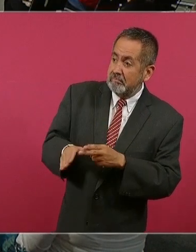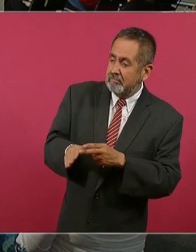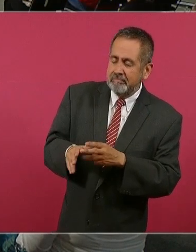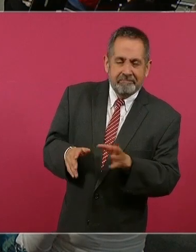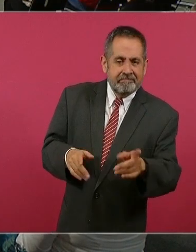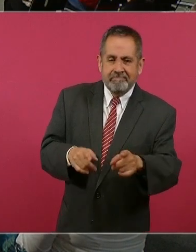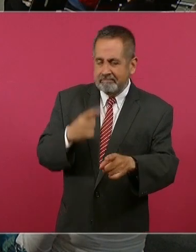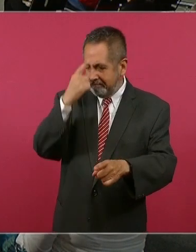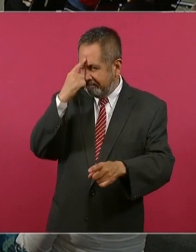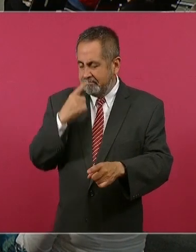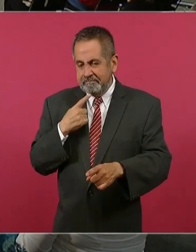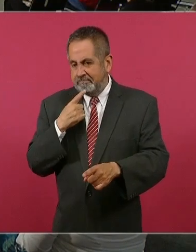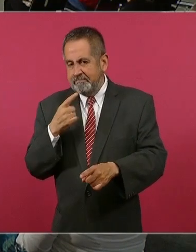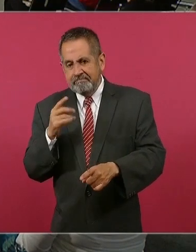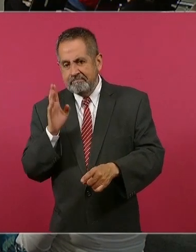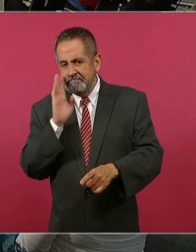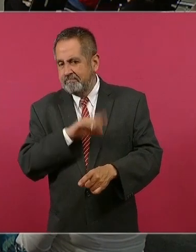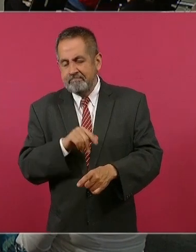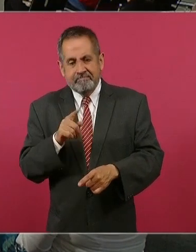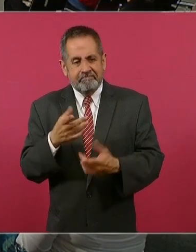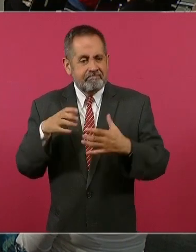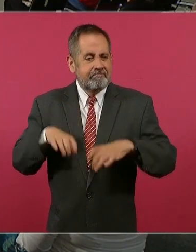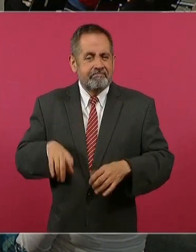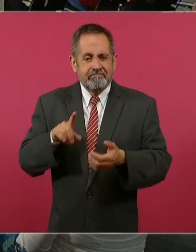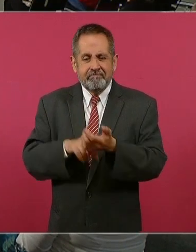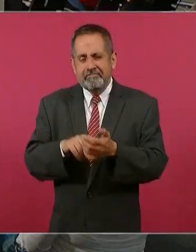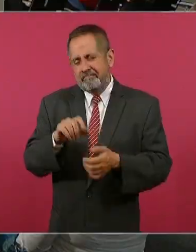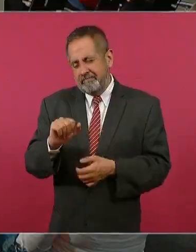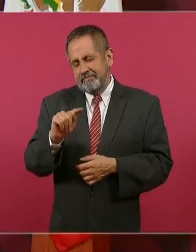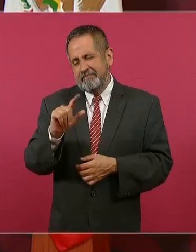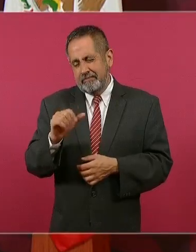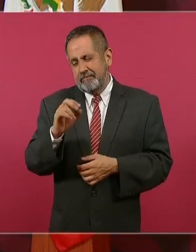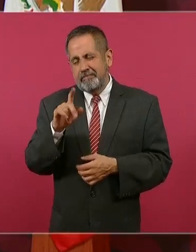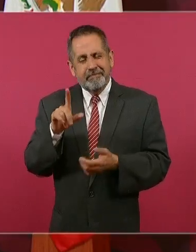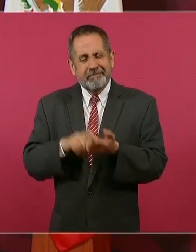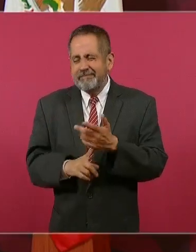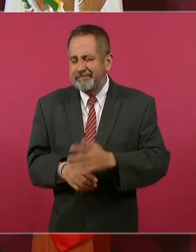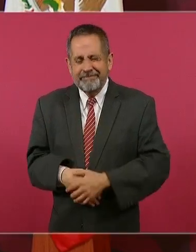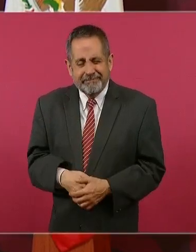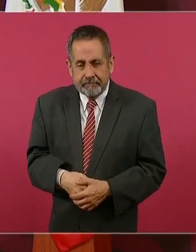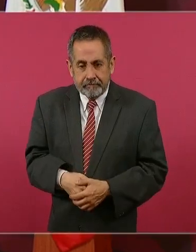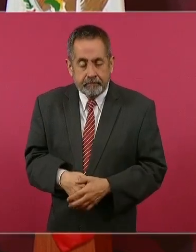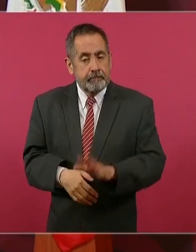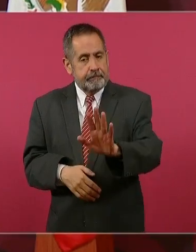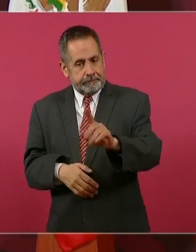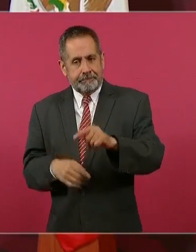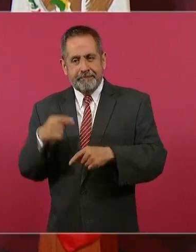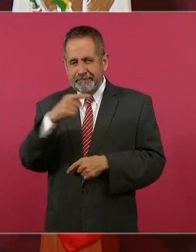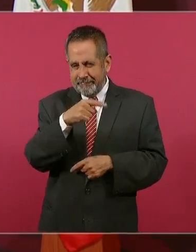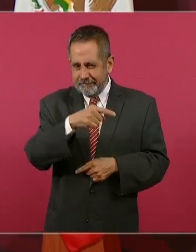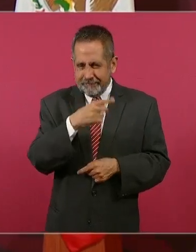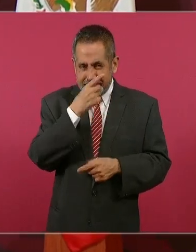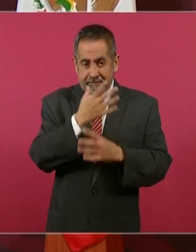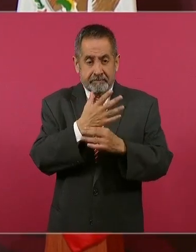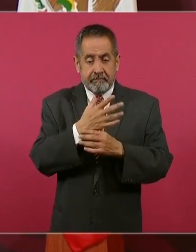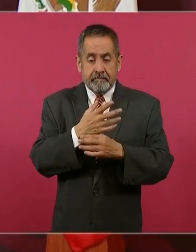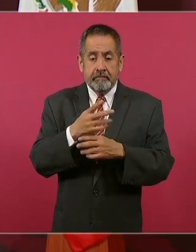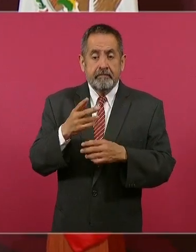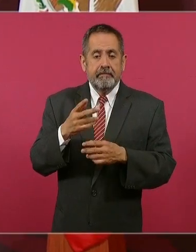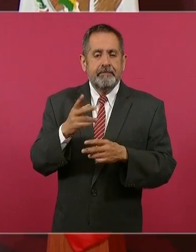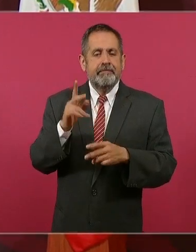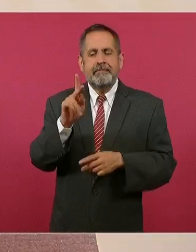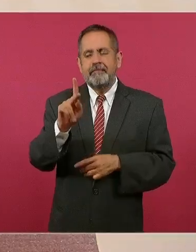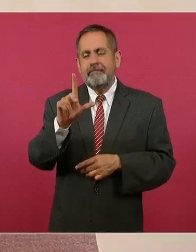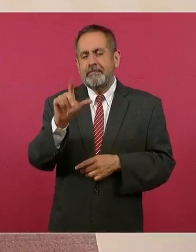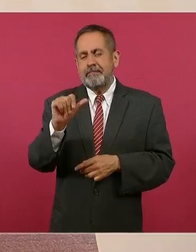Irónico enterrador de Atlacomulco. Pero lo que me llamó la atención fue eso de entregó la plaza.